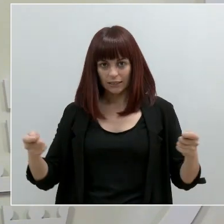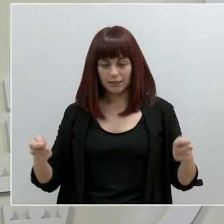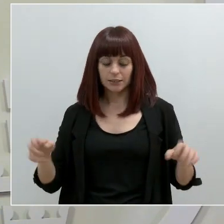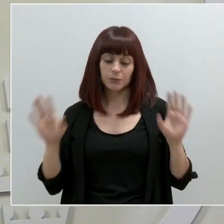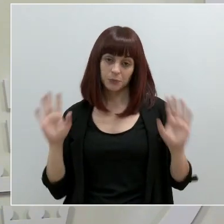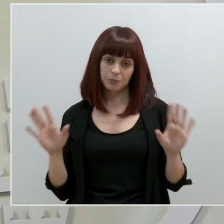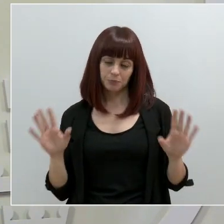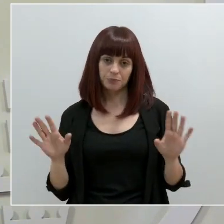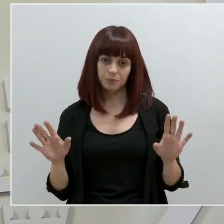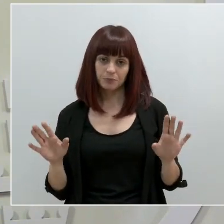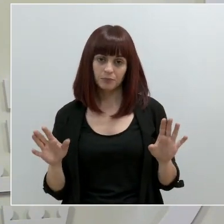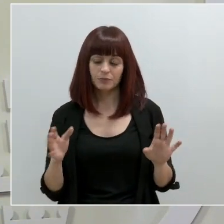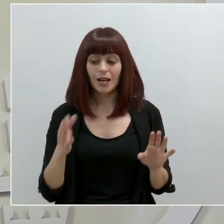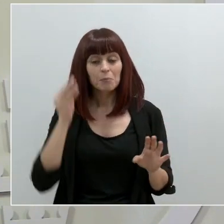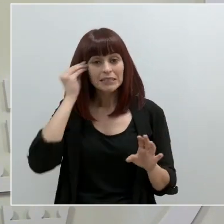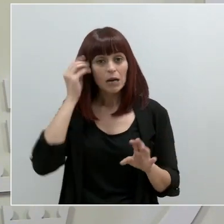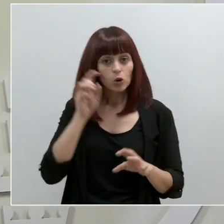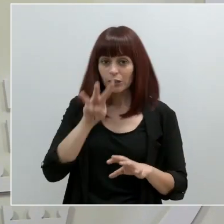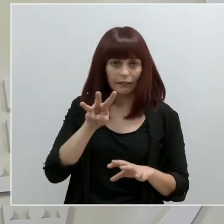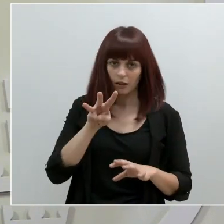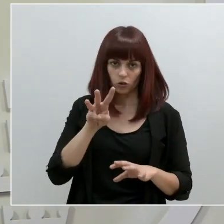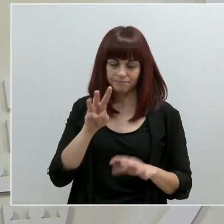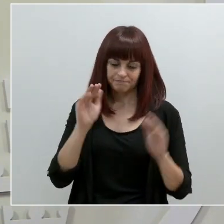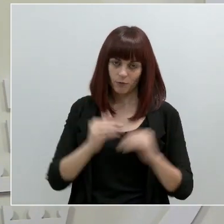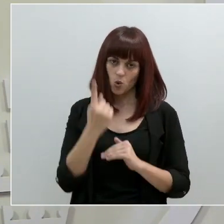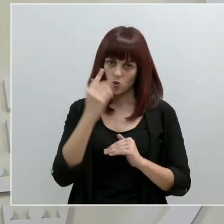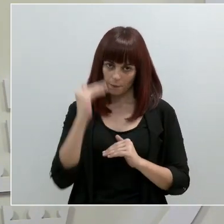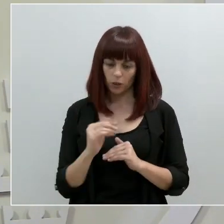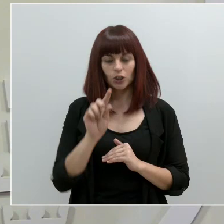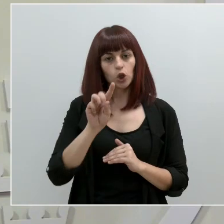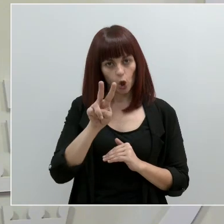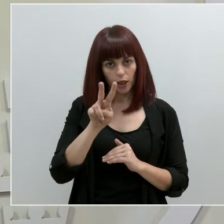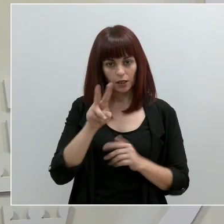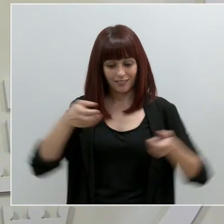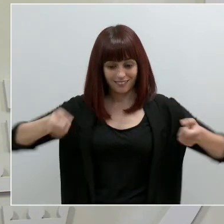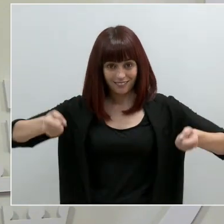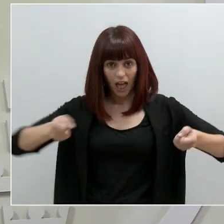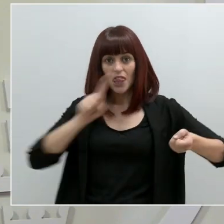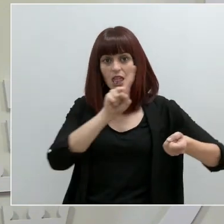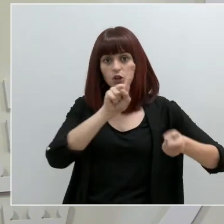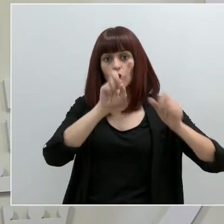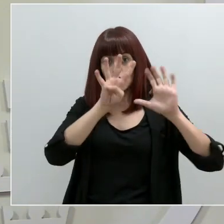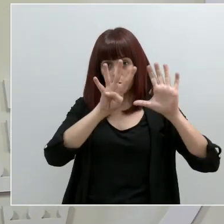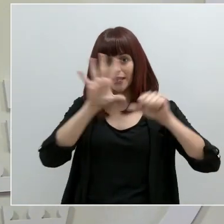reducción sobre lo inicial, que eran de 13, de 12 bandejas con 195